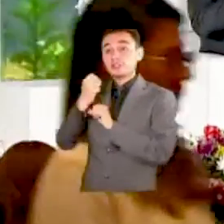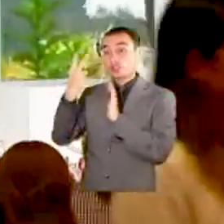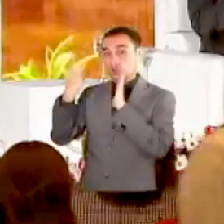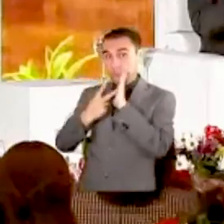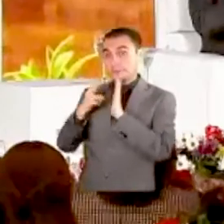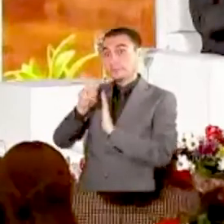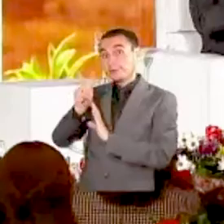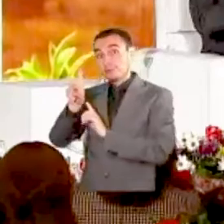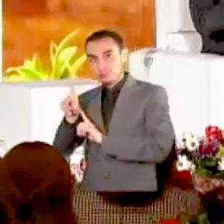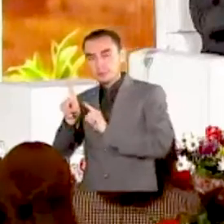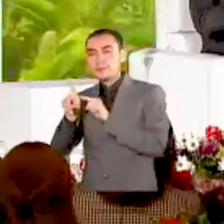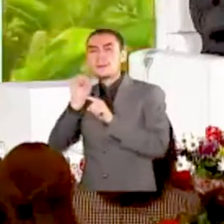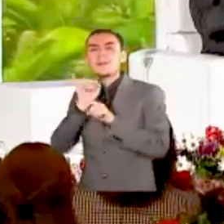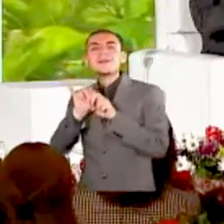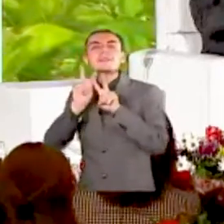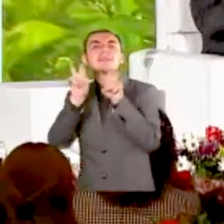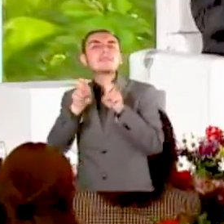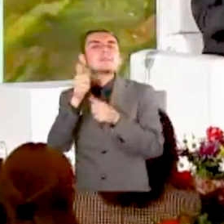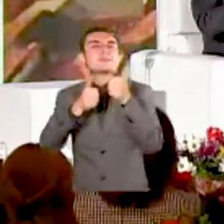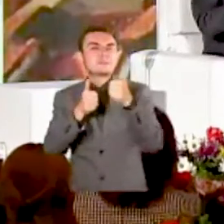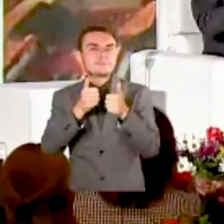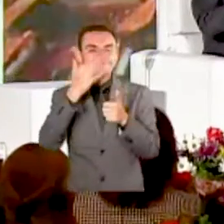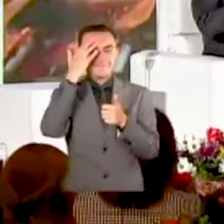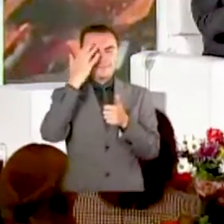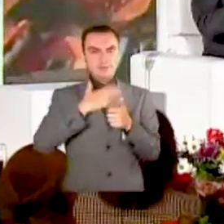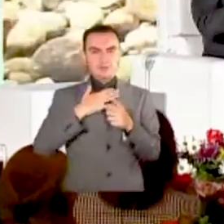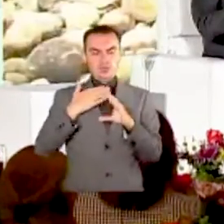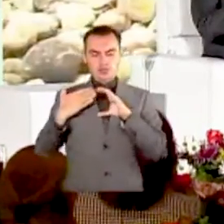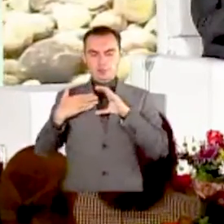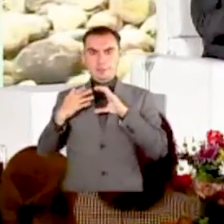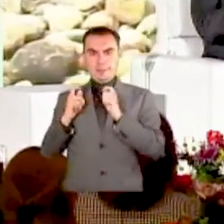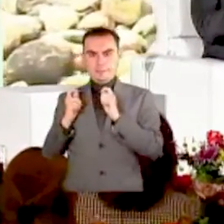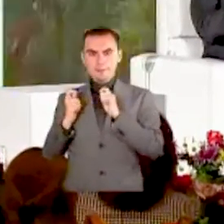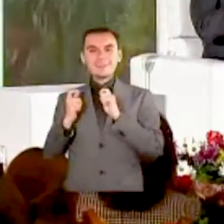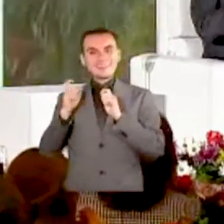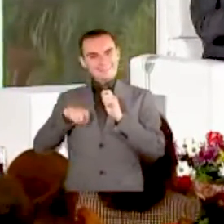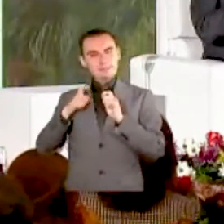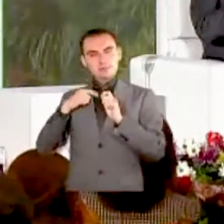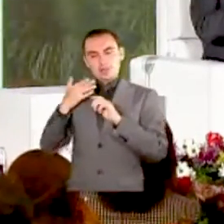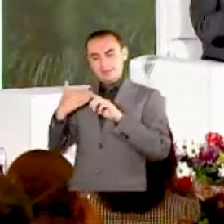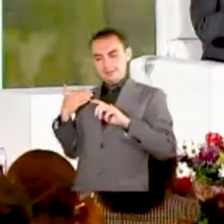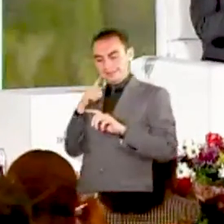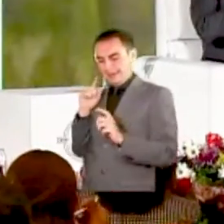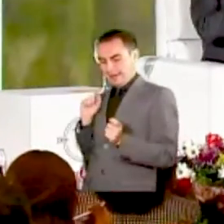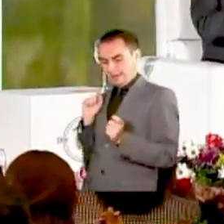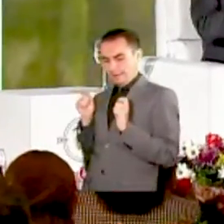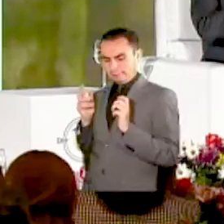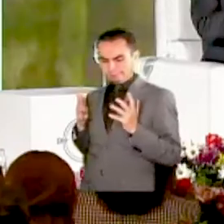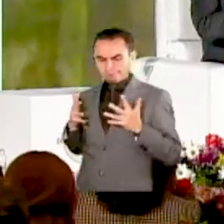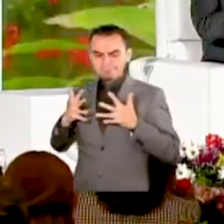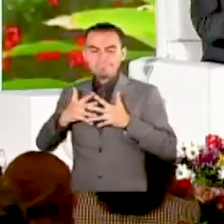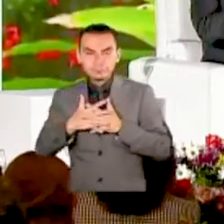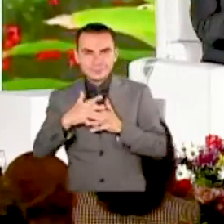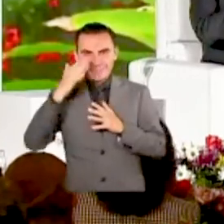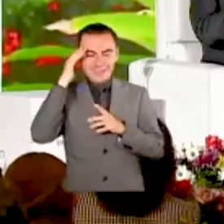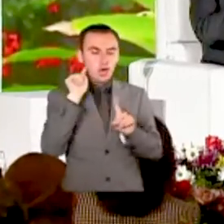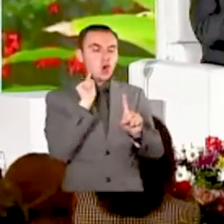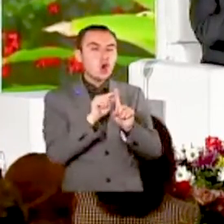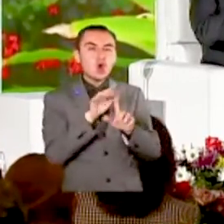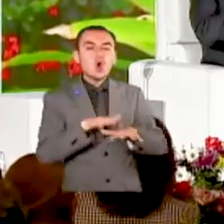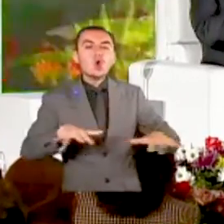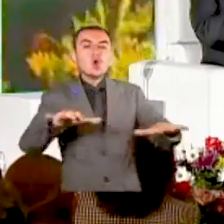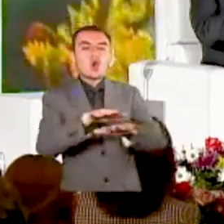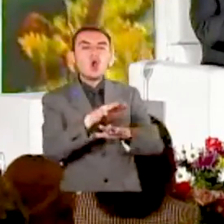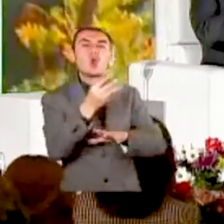la necesidad de adoptar medidas para la adaptación al cambio climático en procura de la garantía de la seguridad alimentaria.